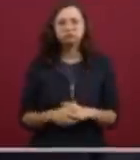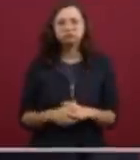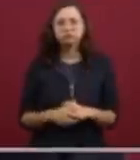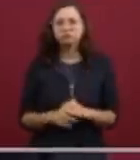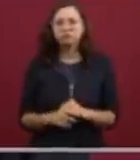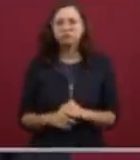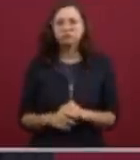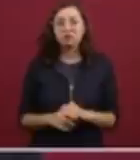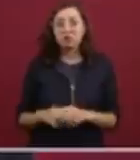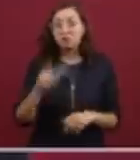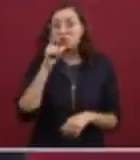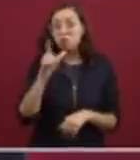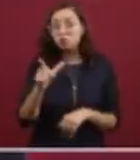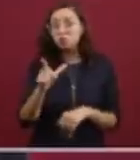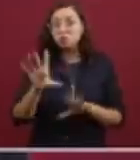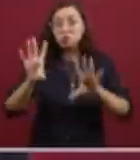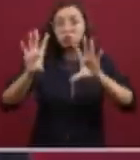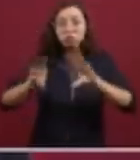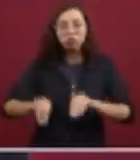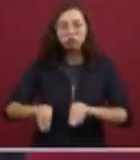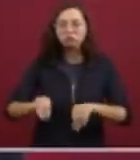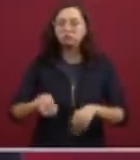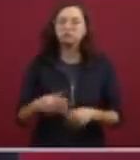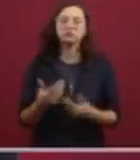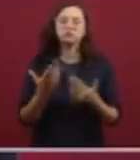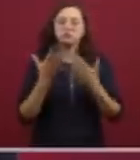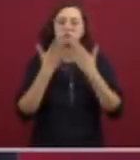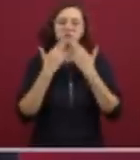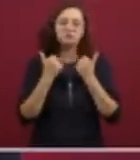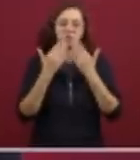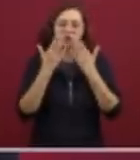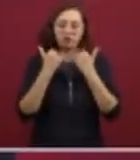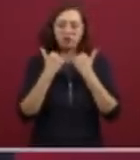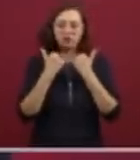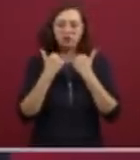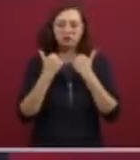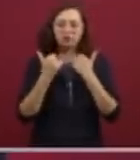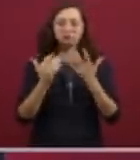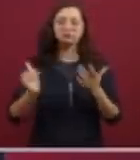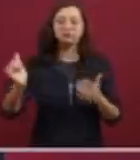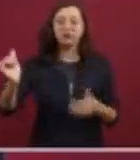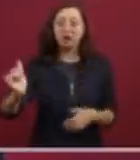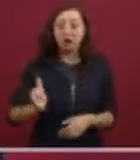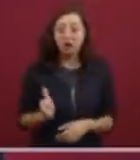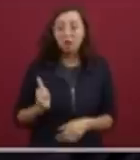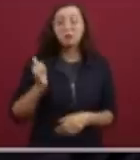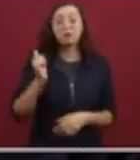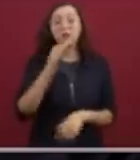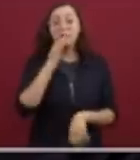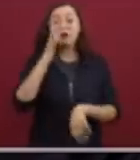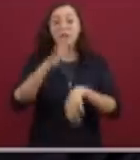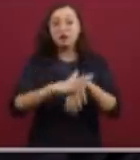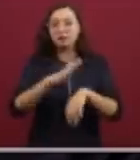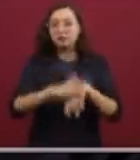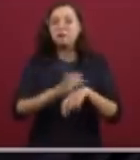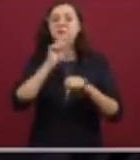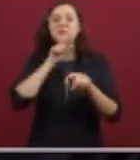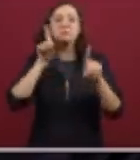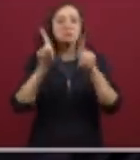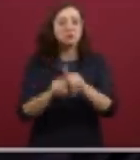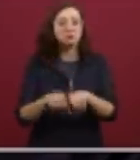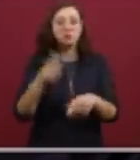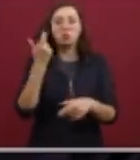abasto de energía eléctrica. Y aprovecho también para decir, no va a aumentar el precio